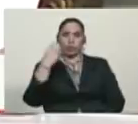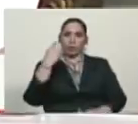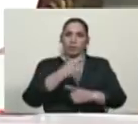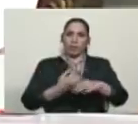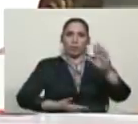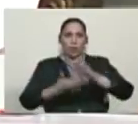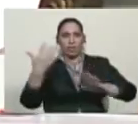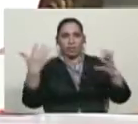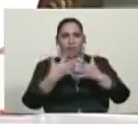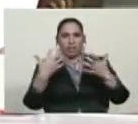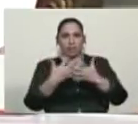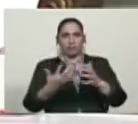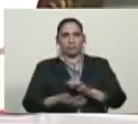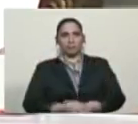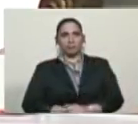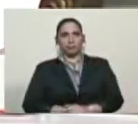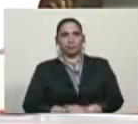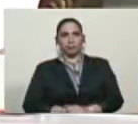a una guerra